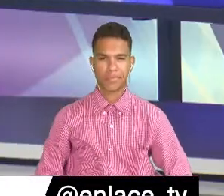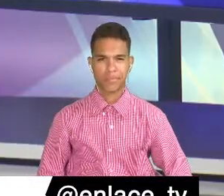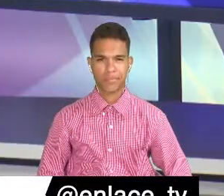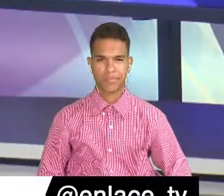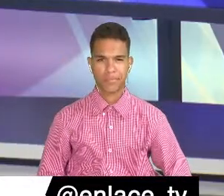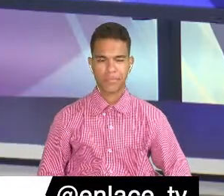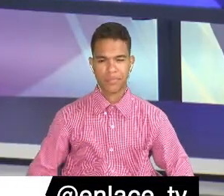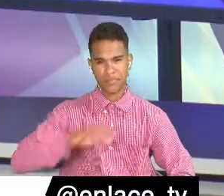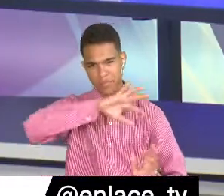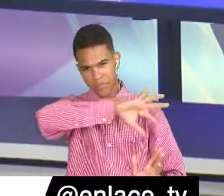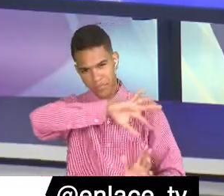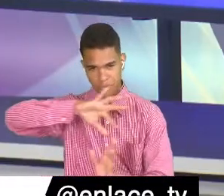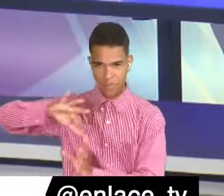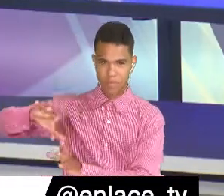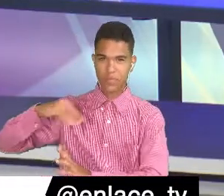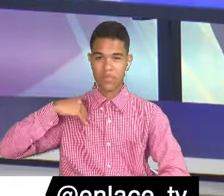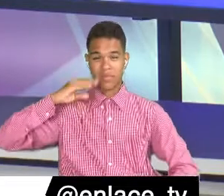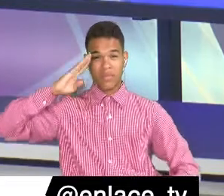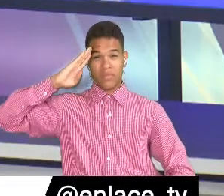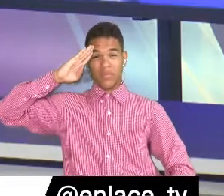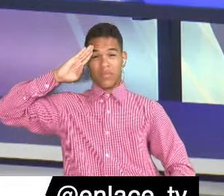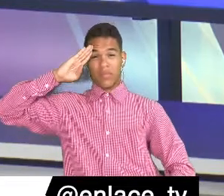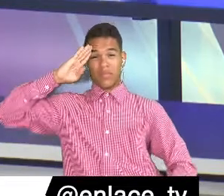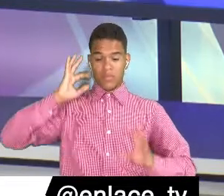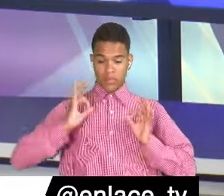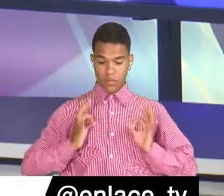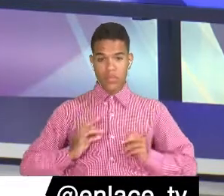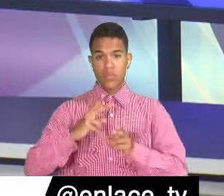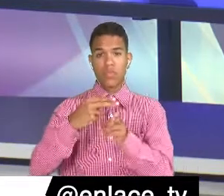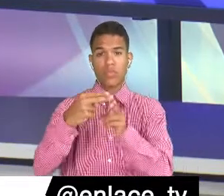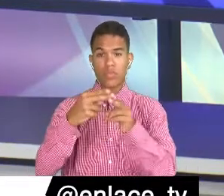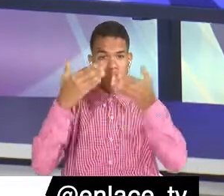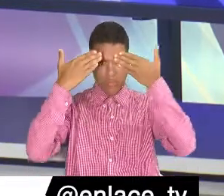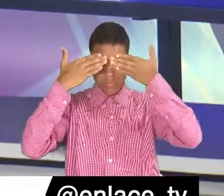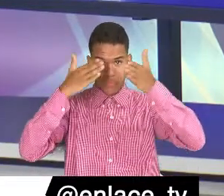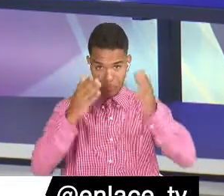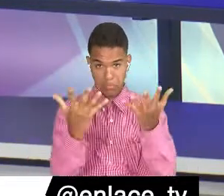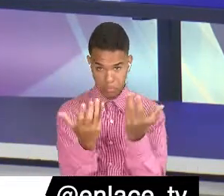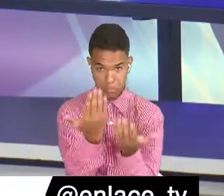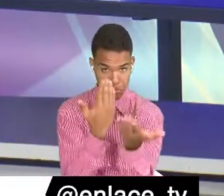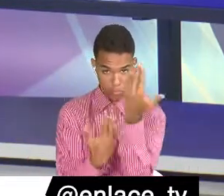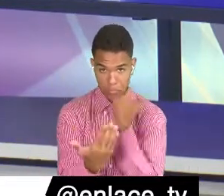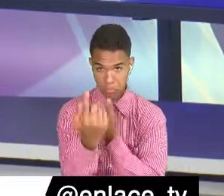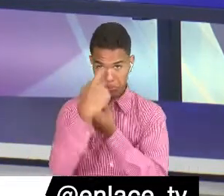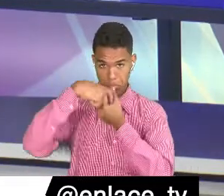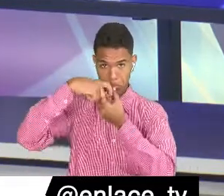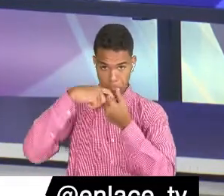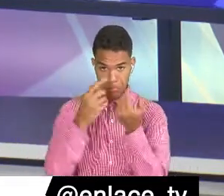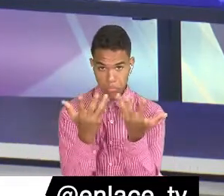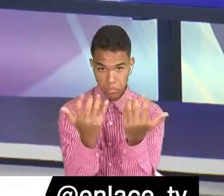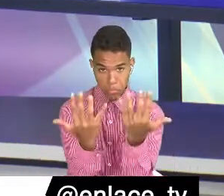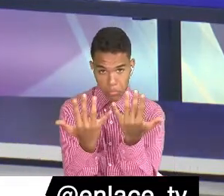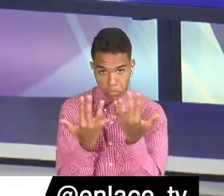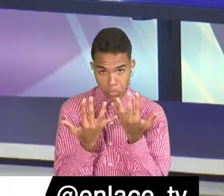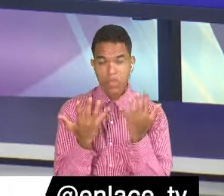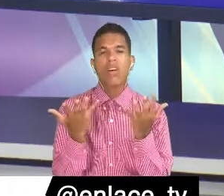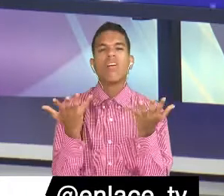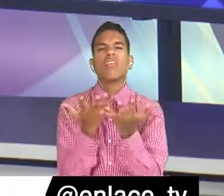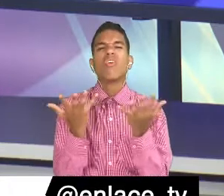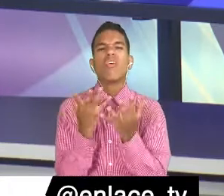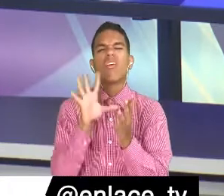En otras noticias, la Armada Nacional anunció la apertura de inscripciones para la incorporación a sus filas. Este proceso se adelanta en el